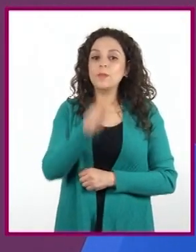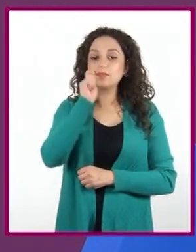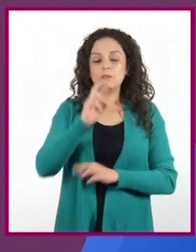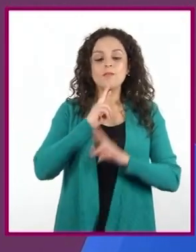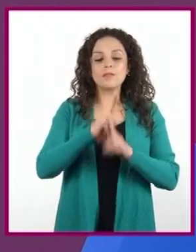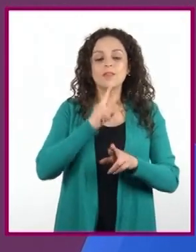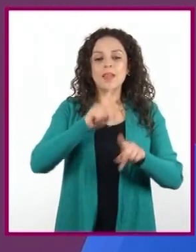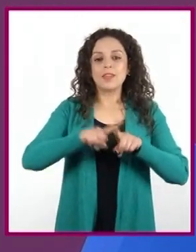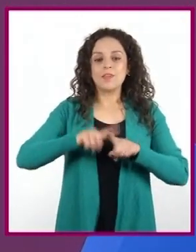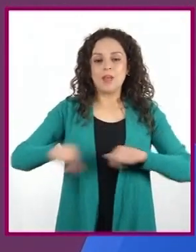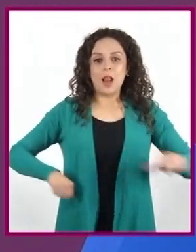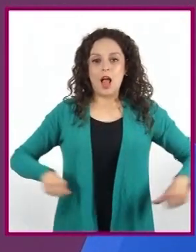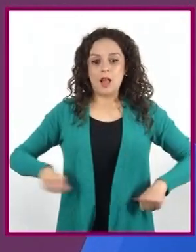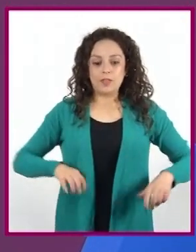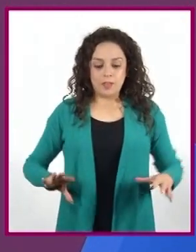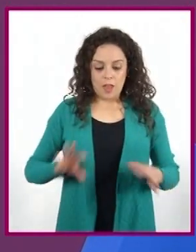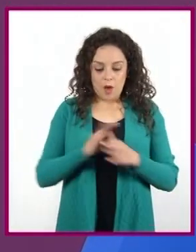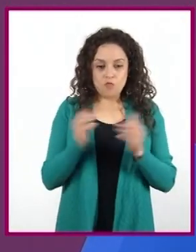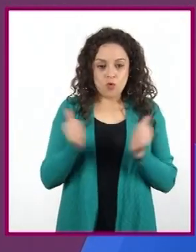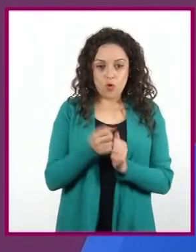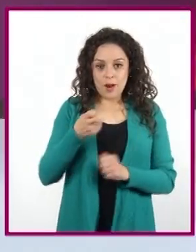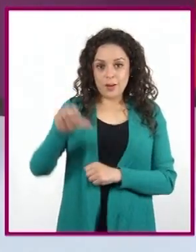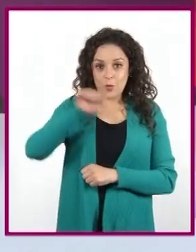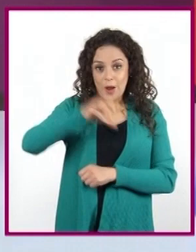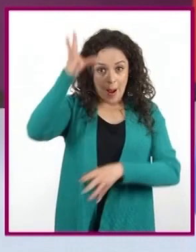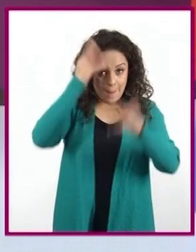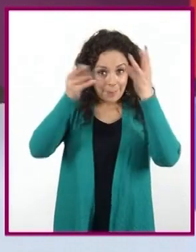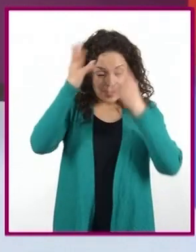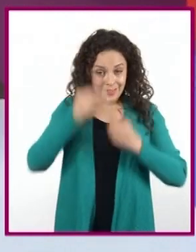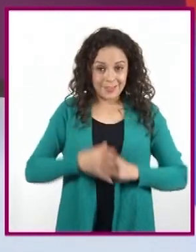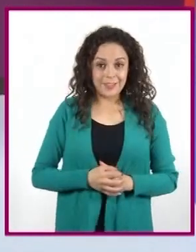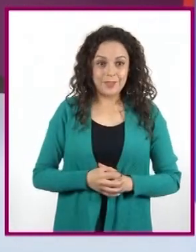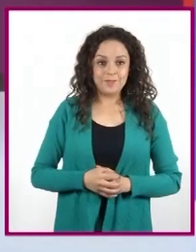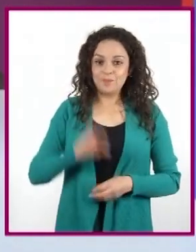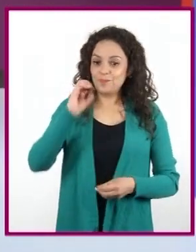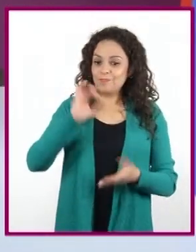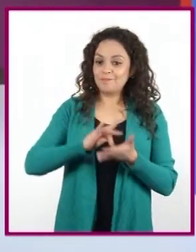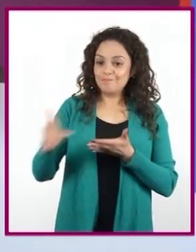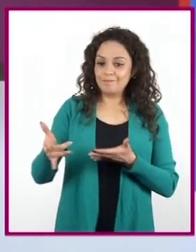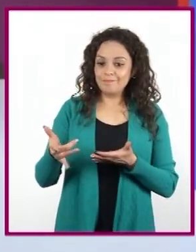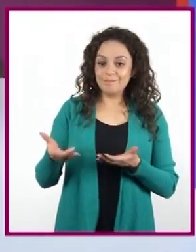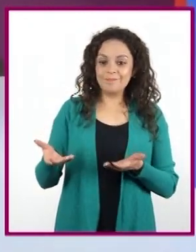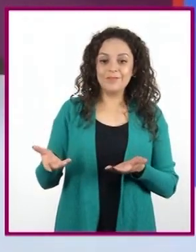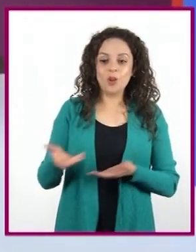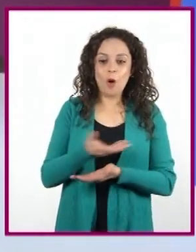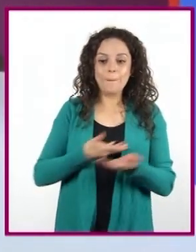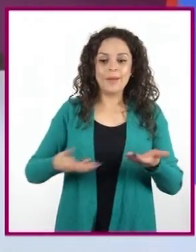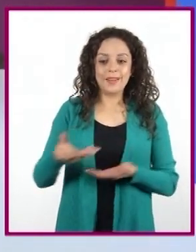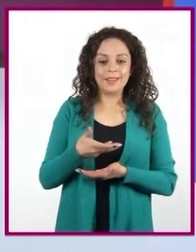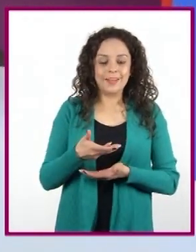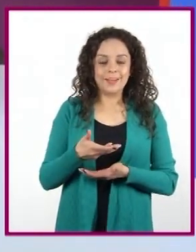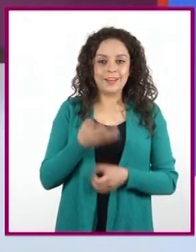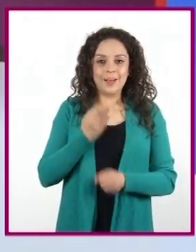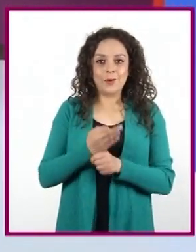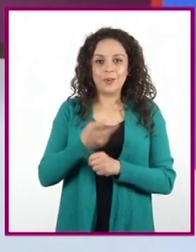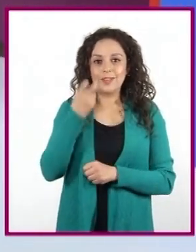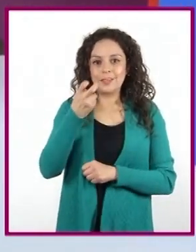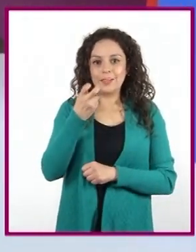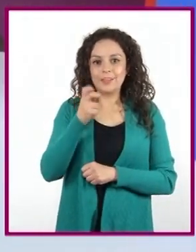actividades que se vinculen con lo aprendido en la sesión. Gracias por compartir con nosotros esta sesión de Lengua